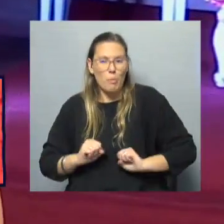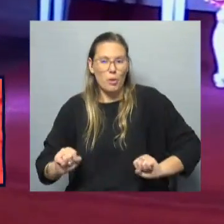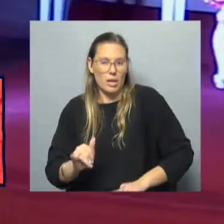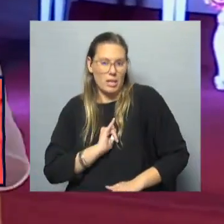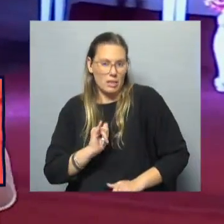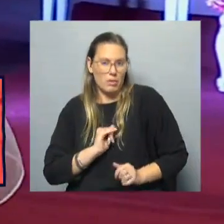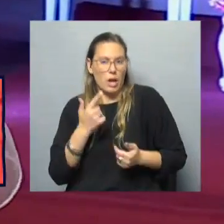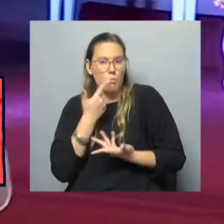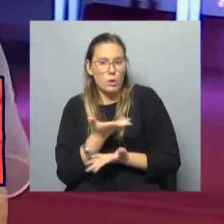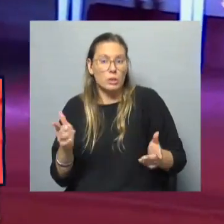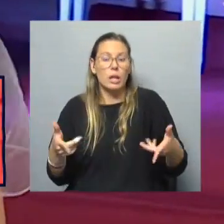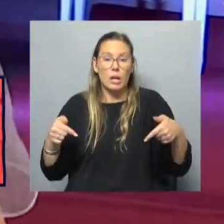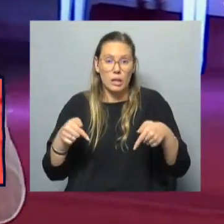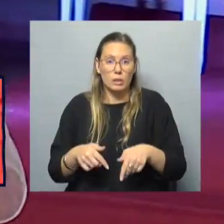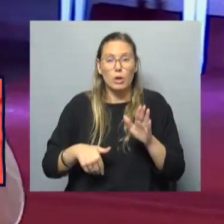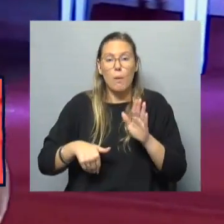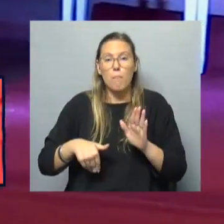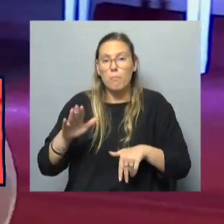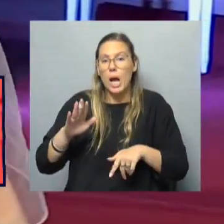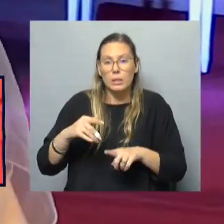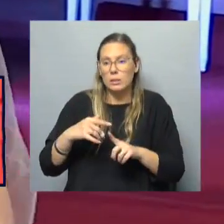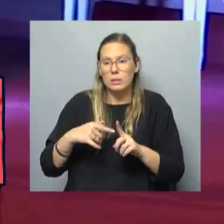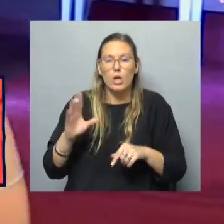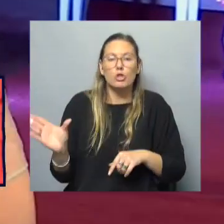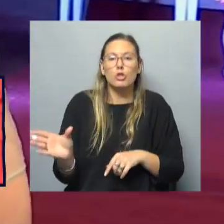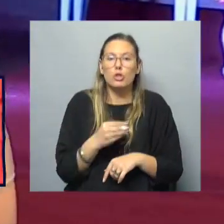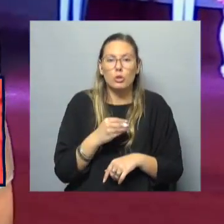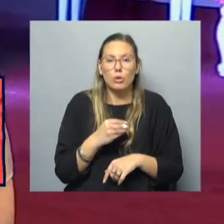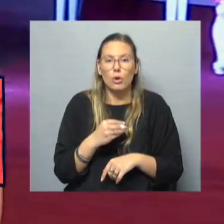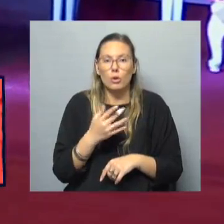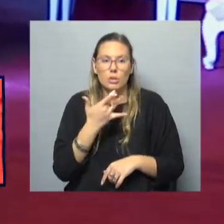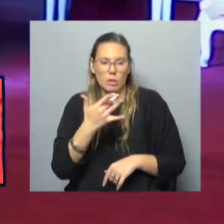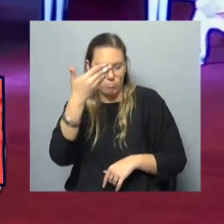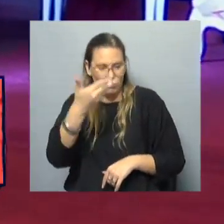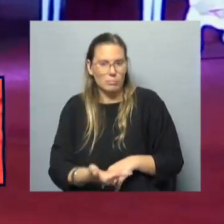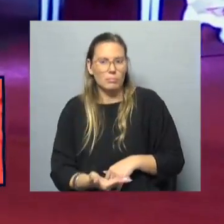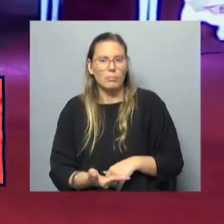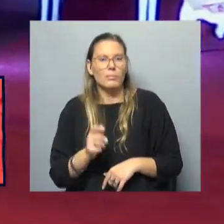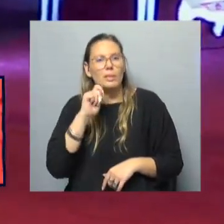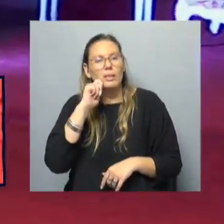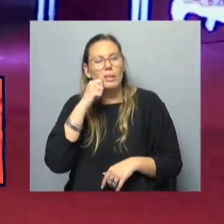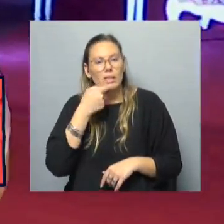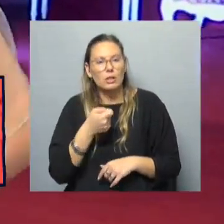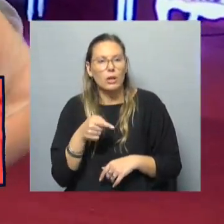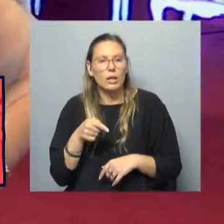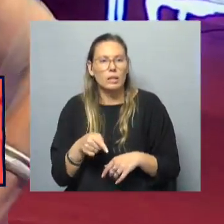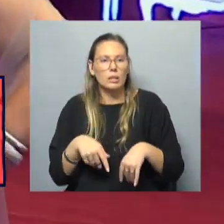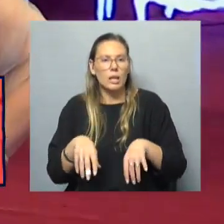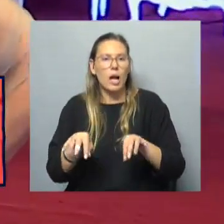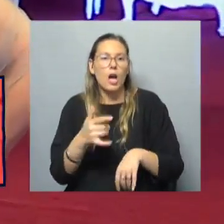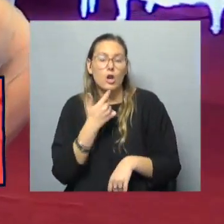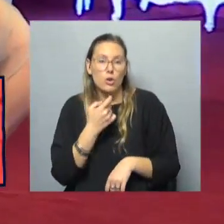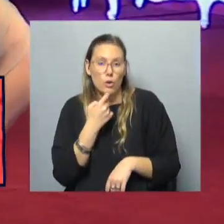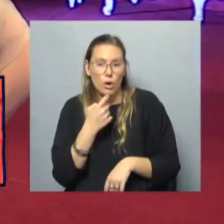que en este caso más es más porque somos todos grandiosos. Qué lindo, qué lindo. En esta alfombra roja van a